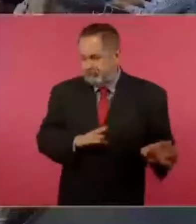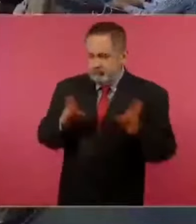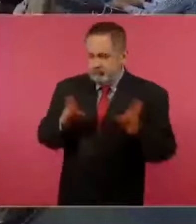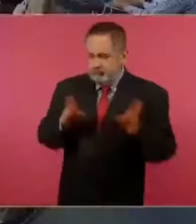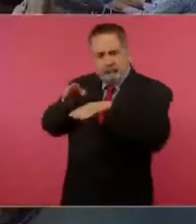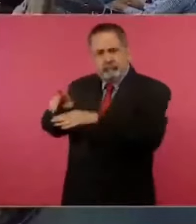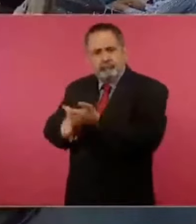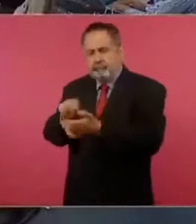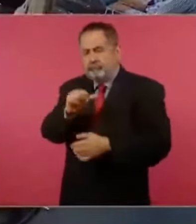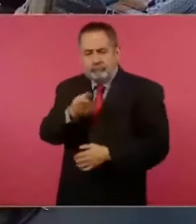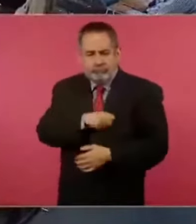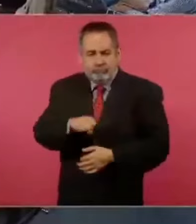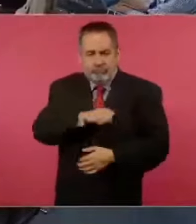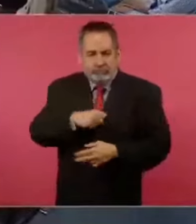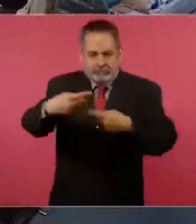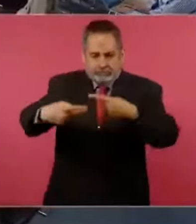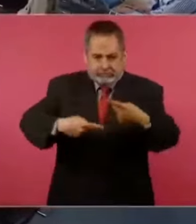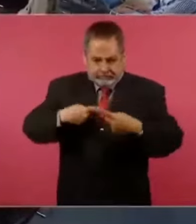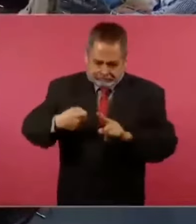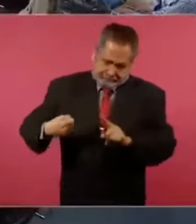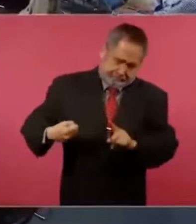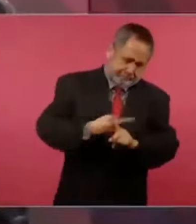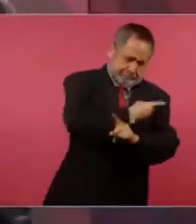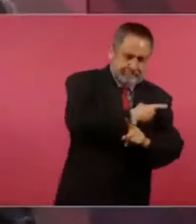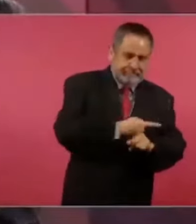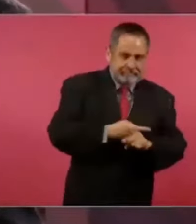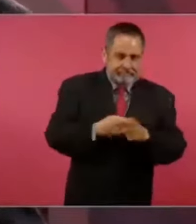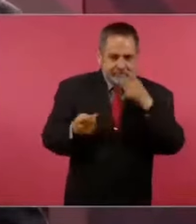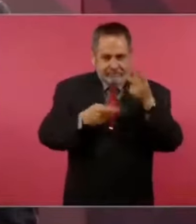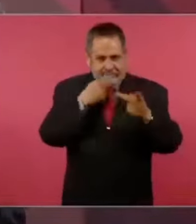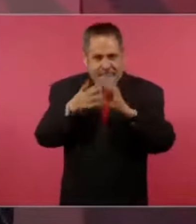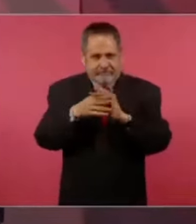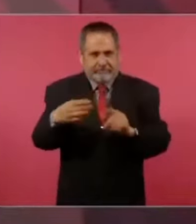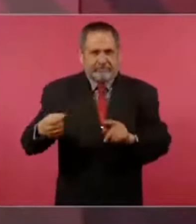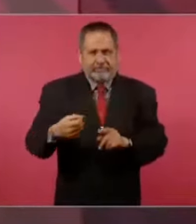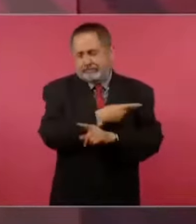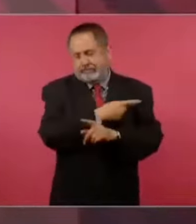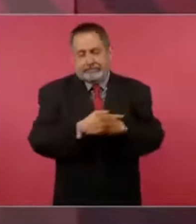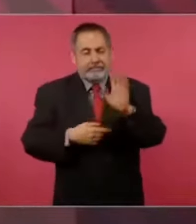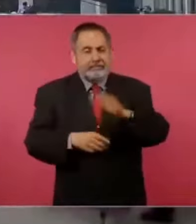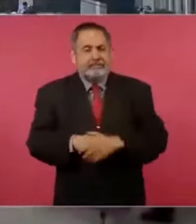salud, nada más que ustedes quieren saber de otras cosas. Pero vamos.